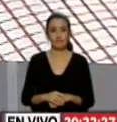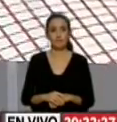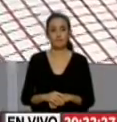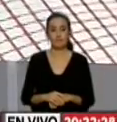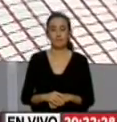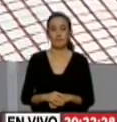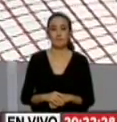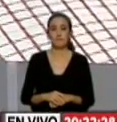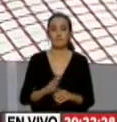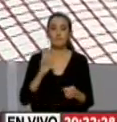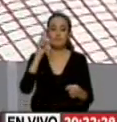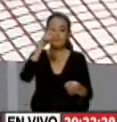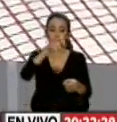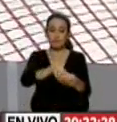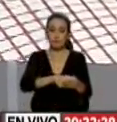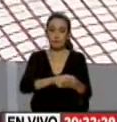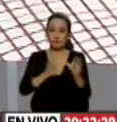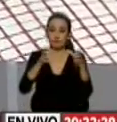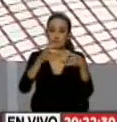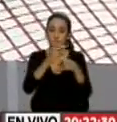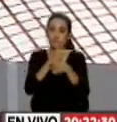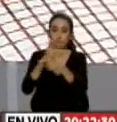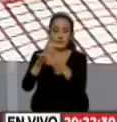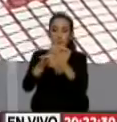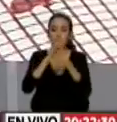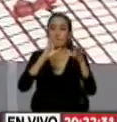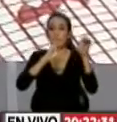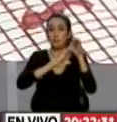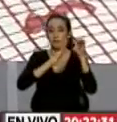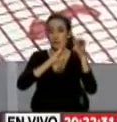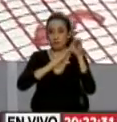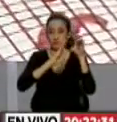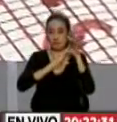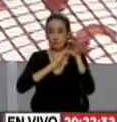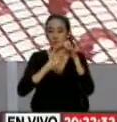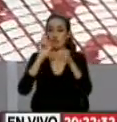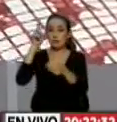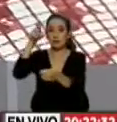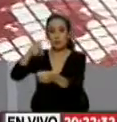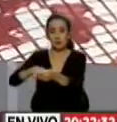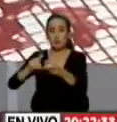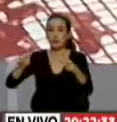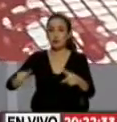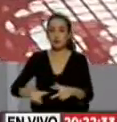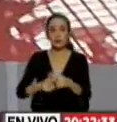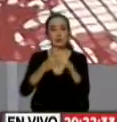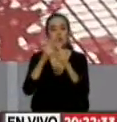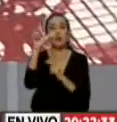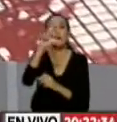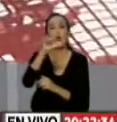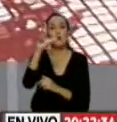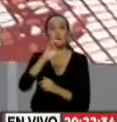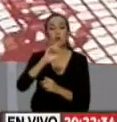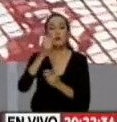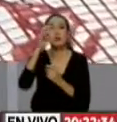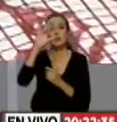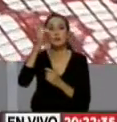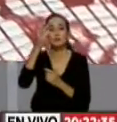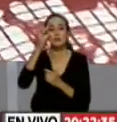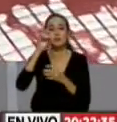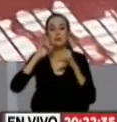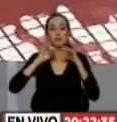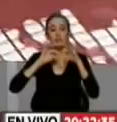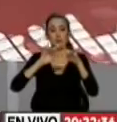Y las inscripciones para integrar el Consejo de Participación Ciudadana y Control Social se iniciarán este lunes, el 17 de septiembre.